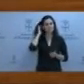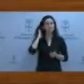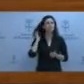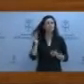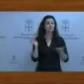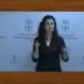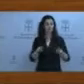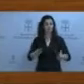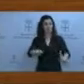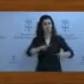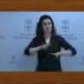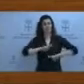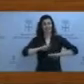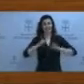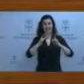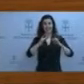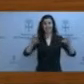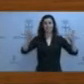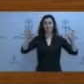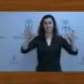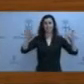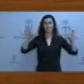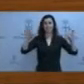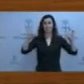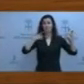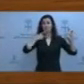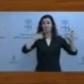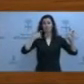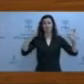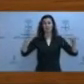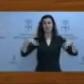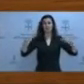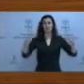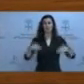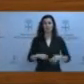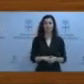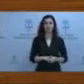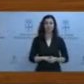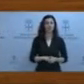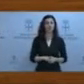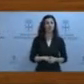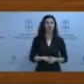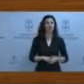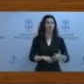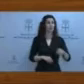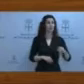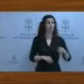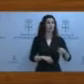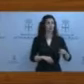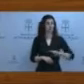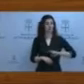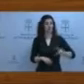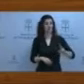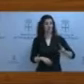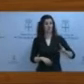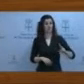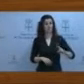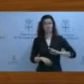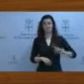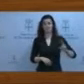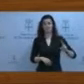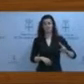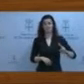ha respondido usted, bueno, que es nada, entre el cero y lo que me ha respondido usted, pues no hay nada, la verdad.